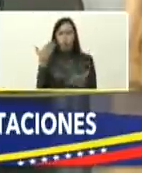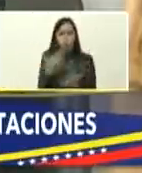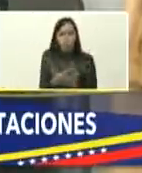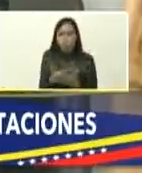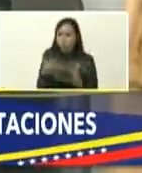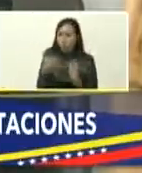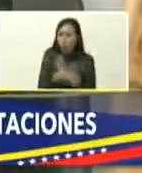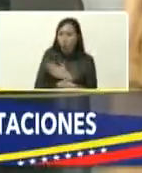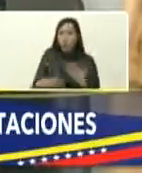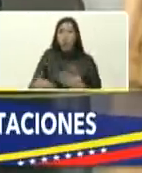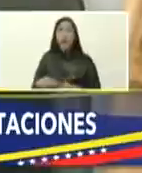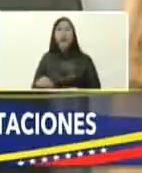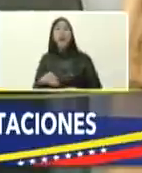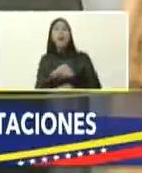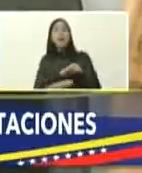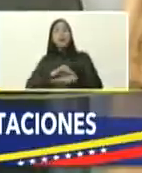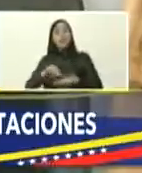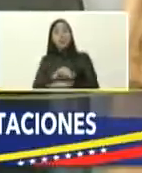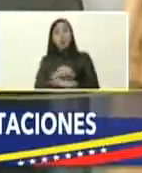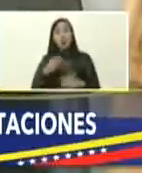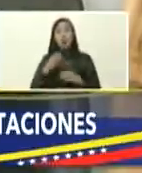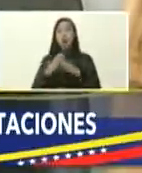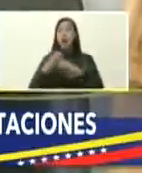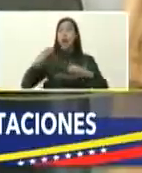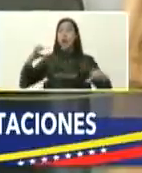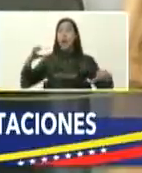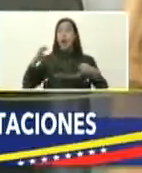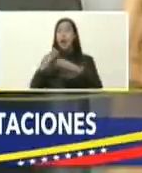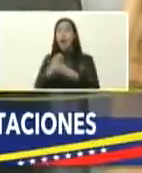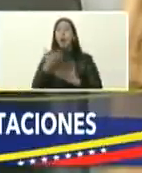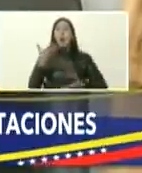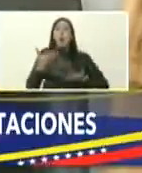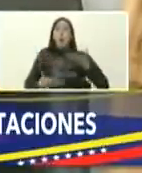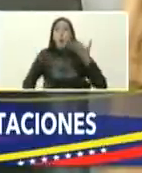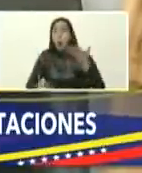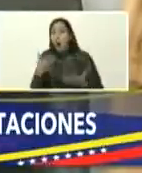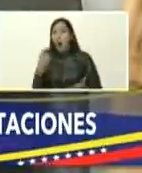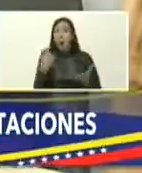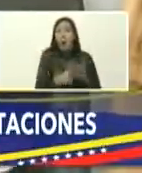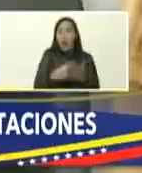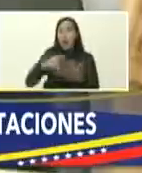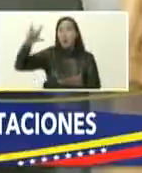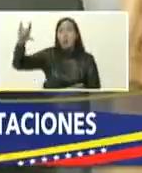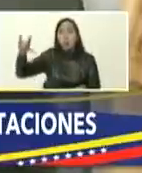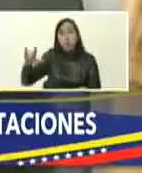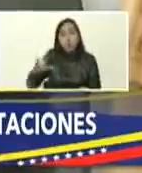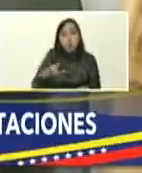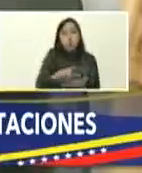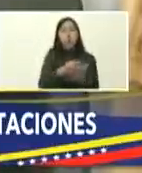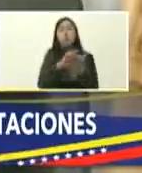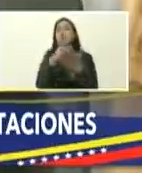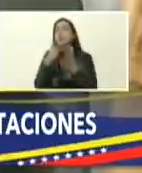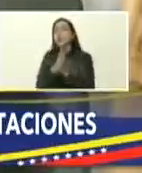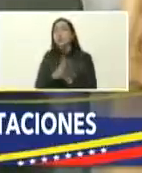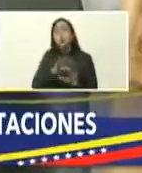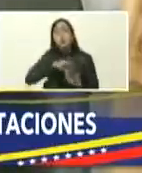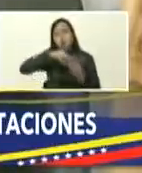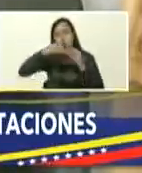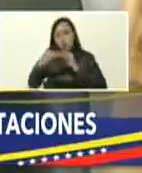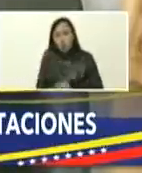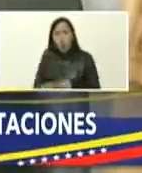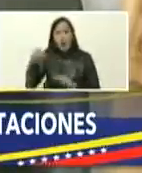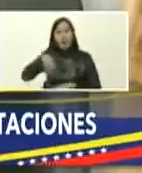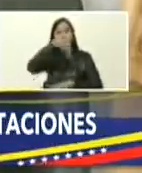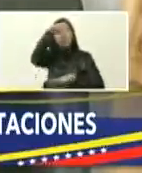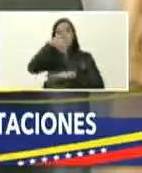a través del Ministerio de Transporte, regular las tasas aeroportuarias y uniformarlas a nivel nacional en